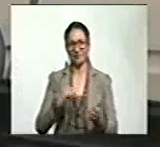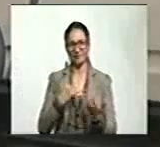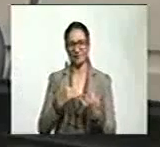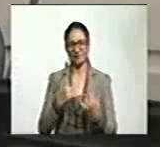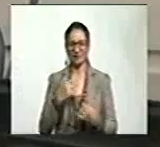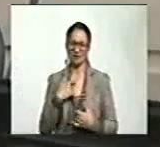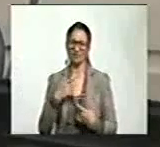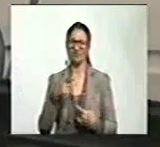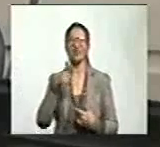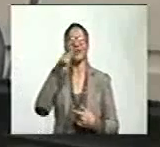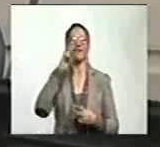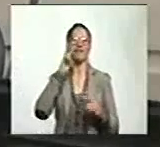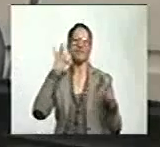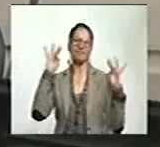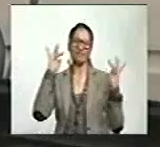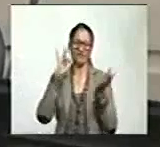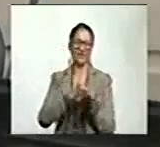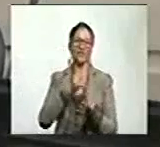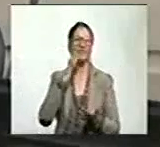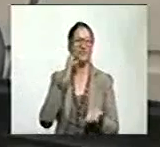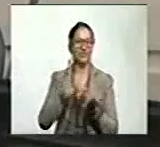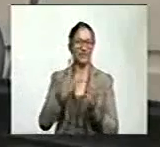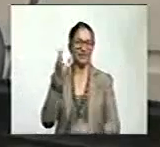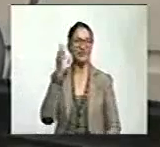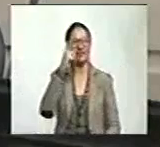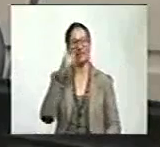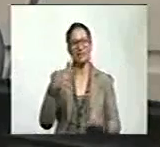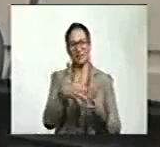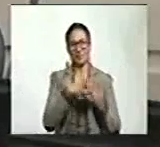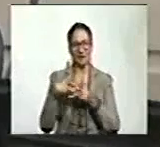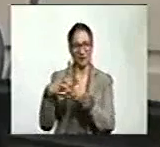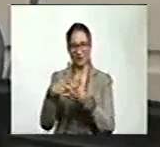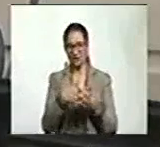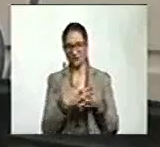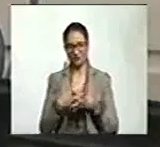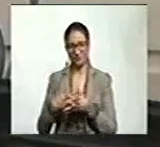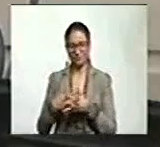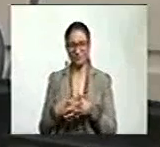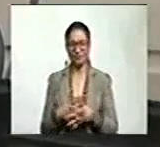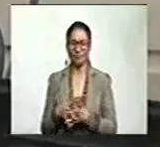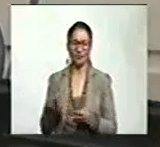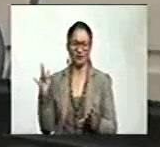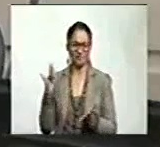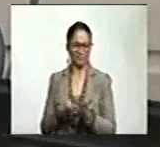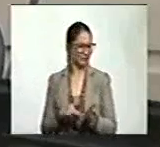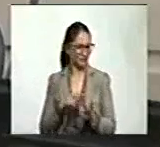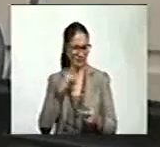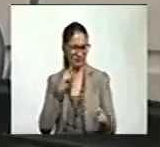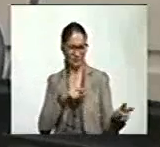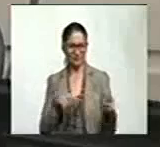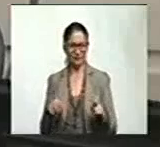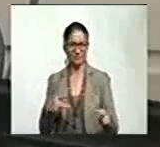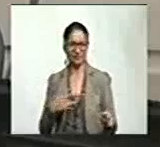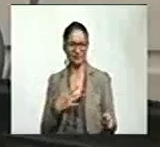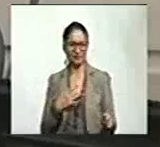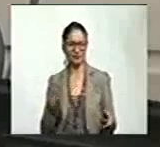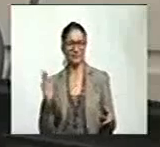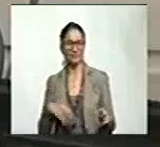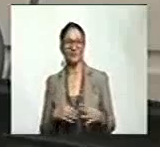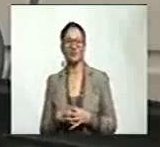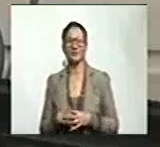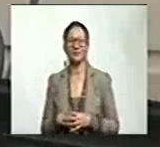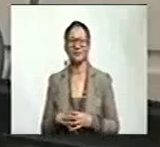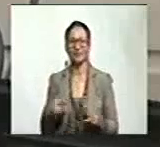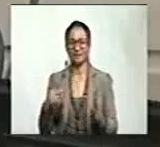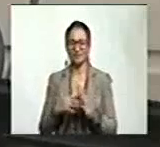Unidos respecto al presidente Santos al nuevo presidente a lo que iba a pasar y fue la captura